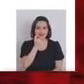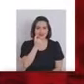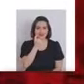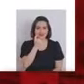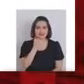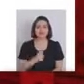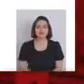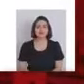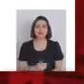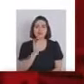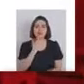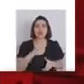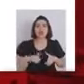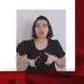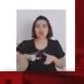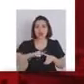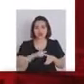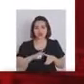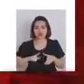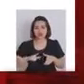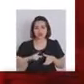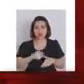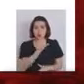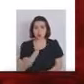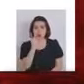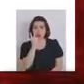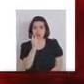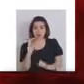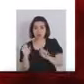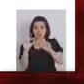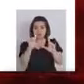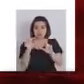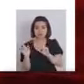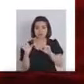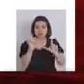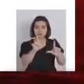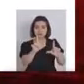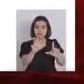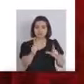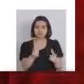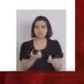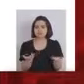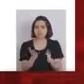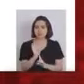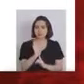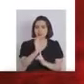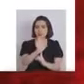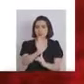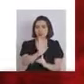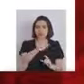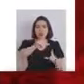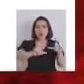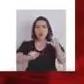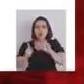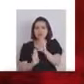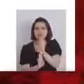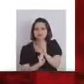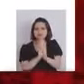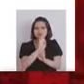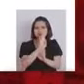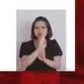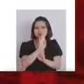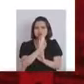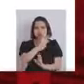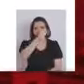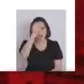con la primera y con la segunda dosis, insisto, de este medicamento Pfizer que requiere esta doble inoculación. Eso es